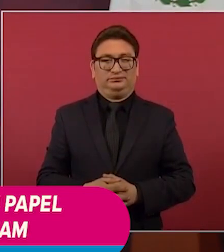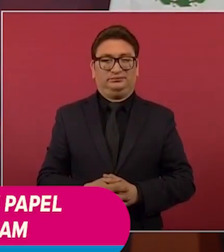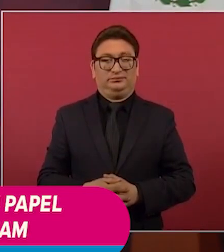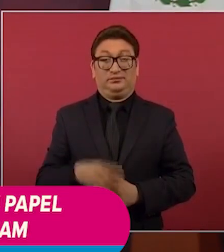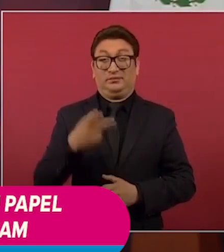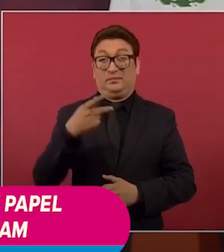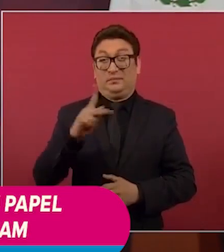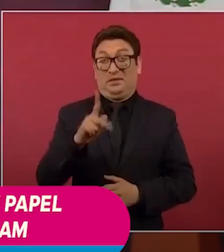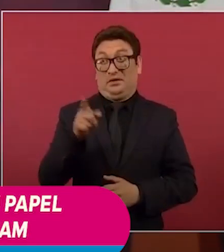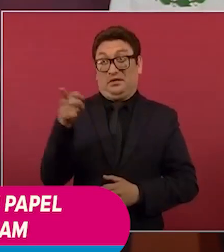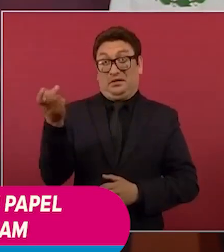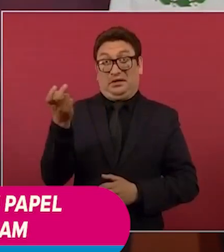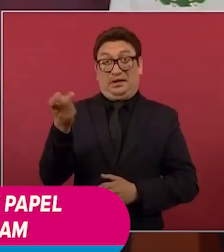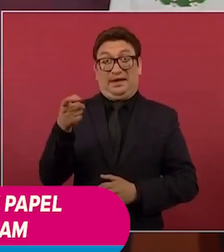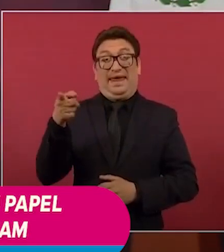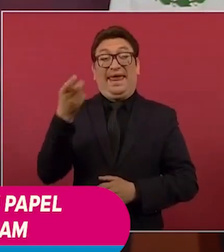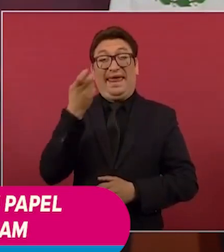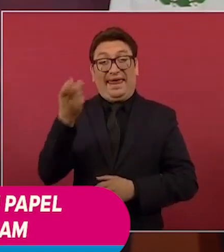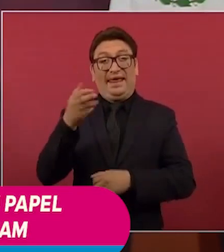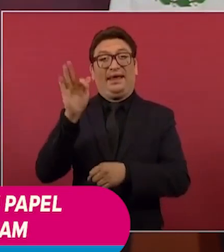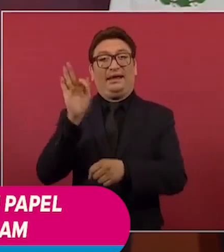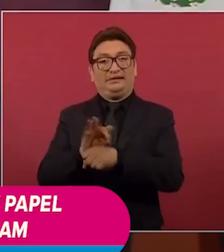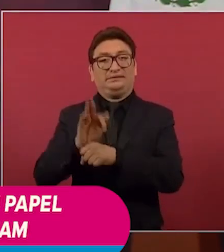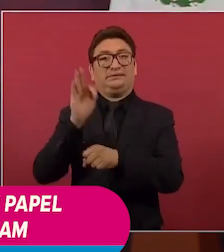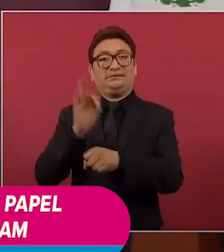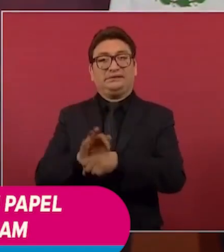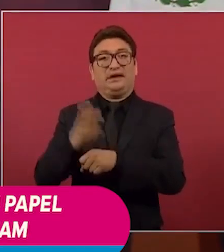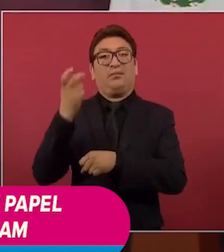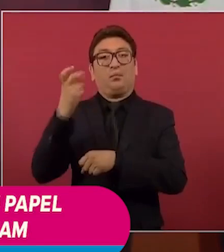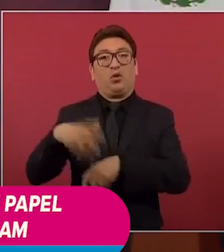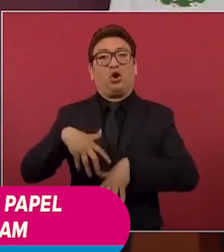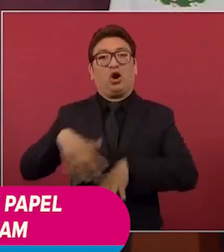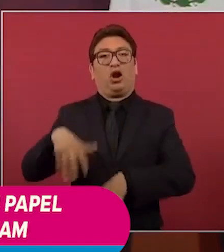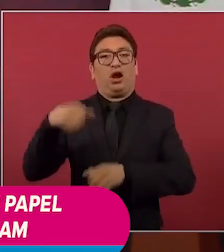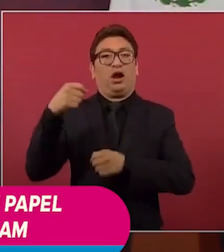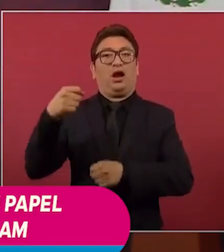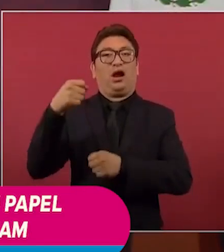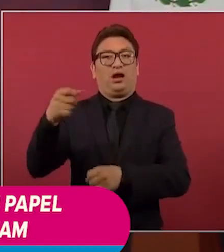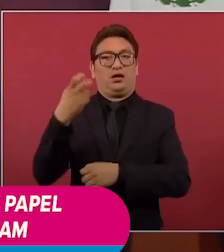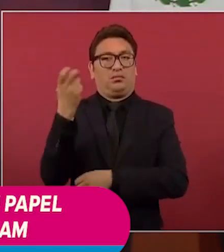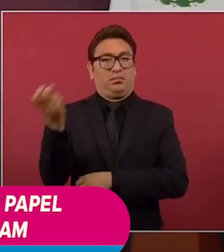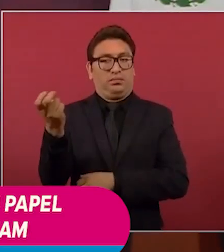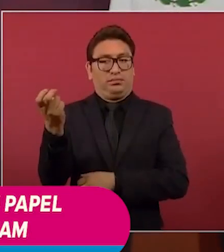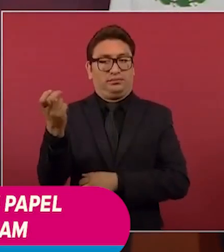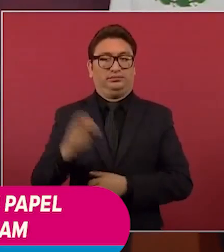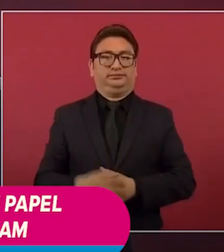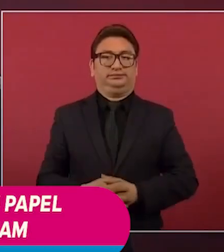Pero eso fue lo que defendieron, marcharon por esto.